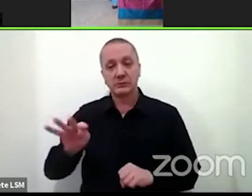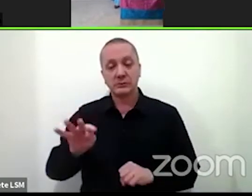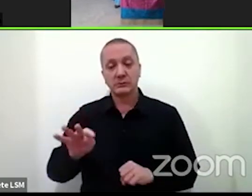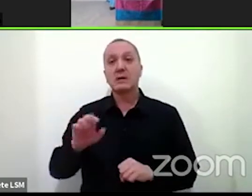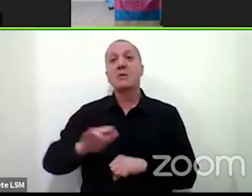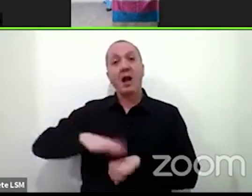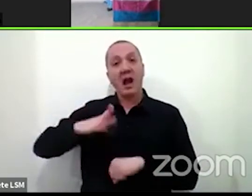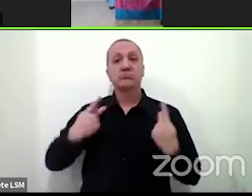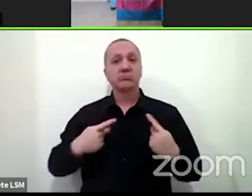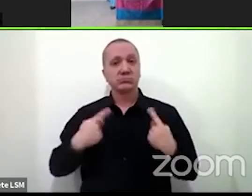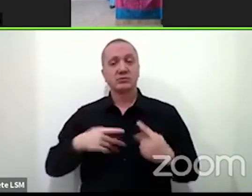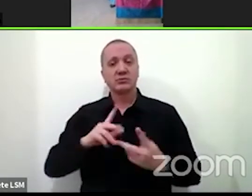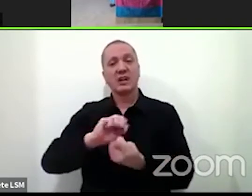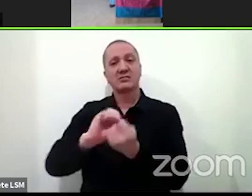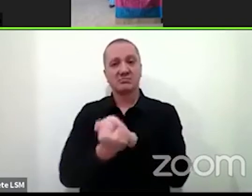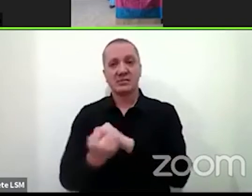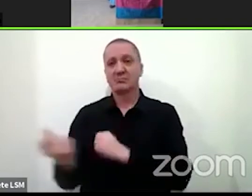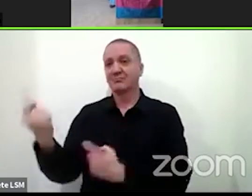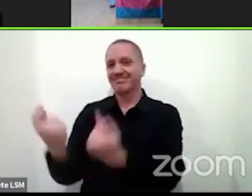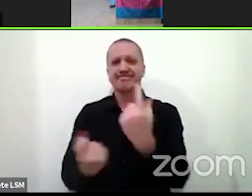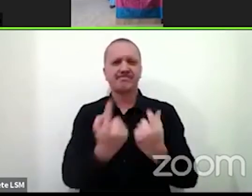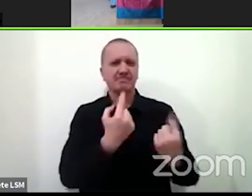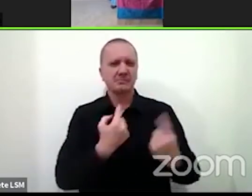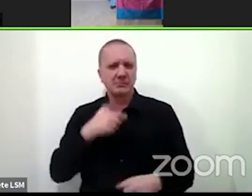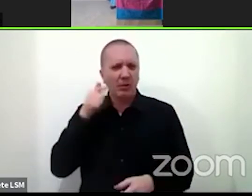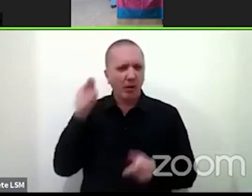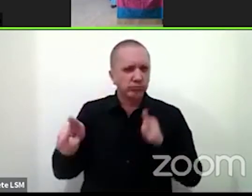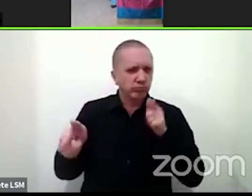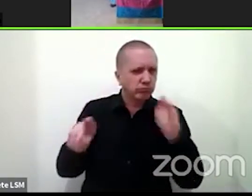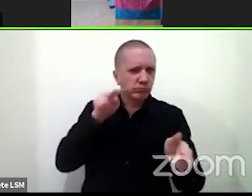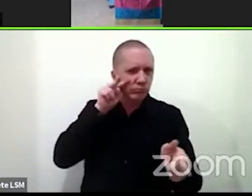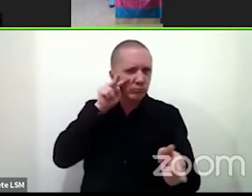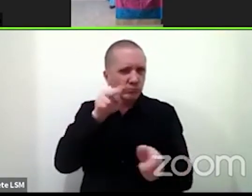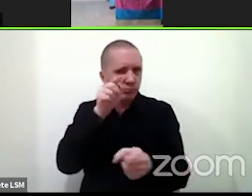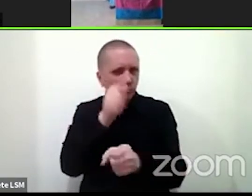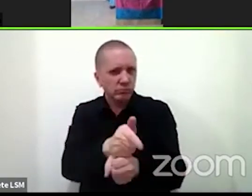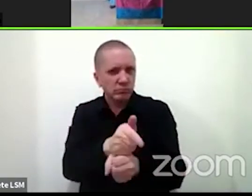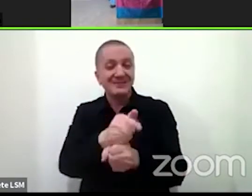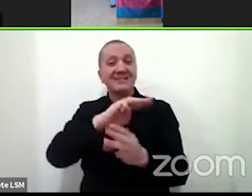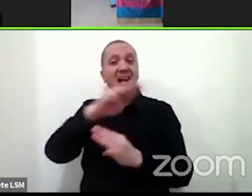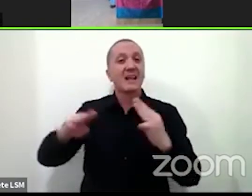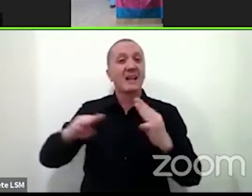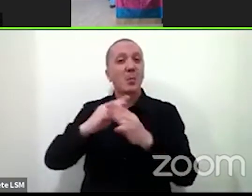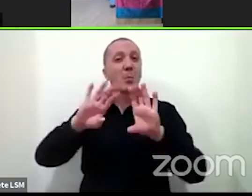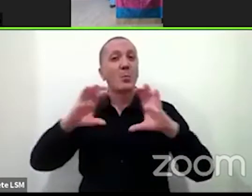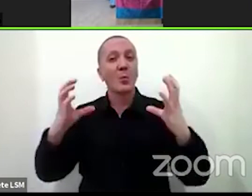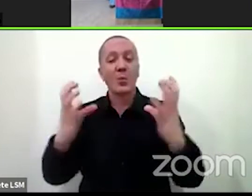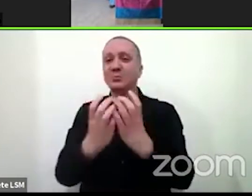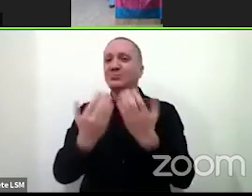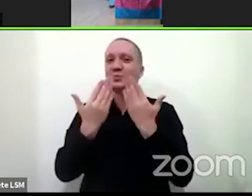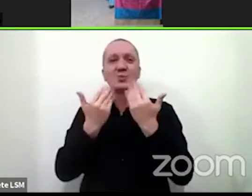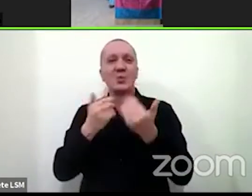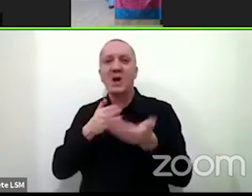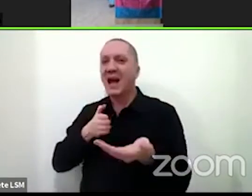trans, identificamos que a nivel mundial hace falta el acceso a la salud